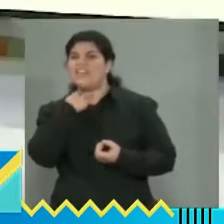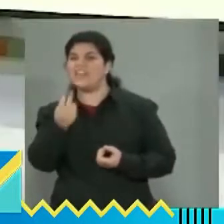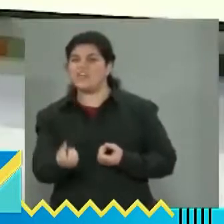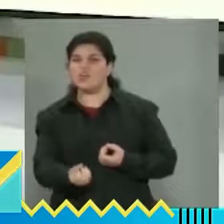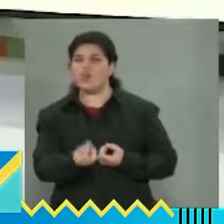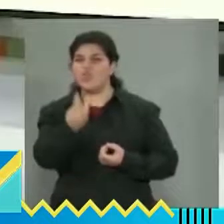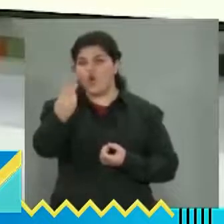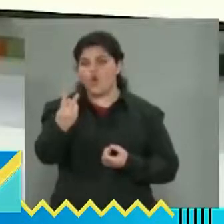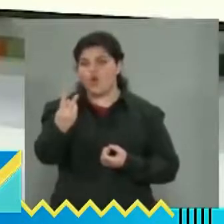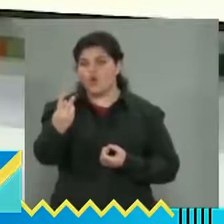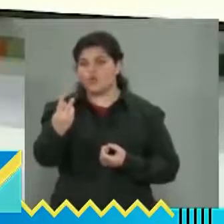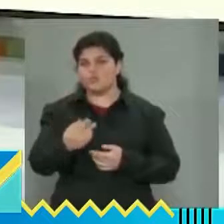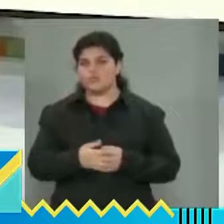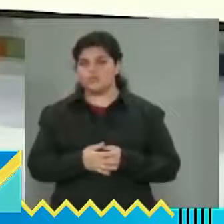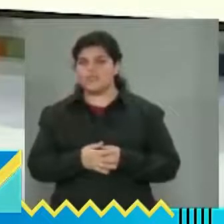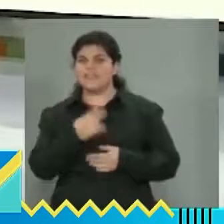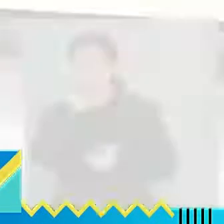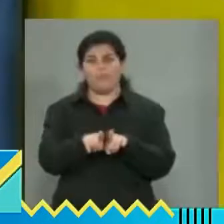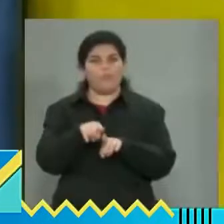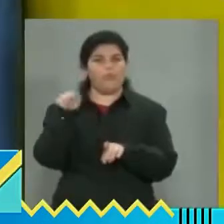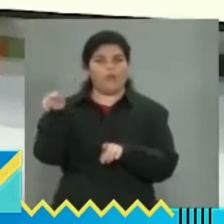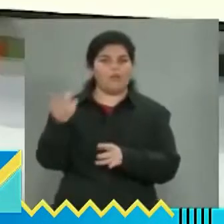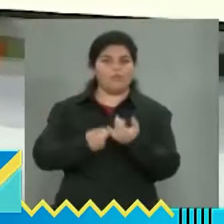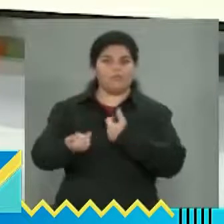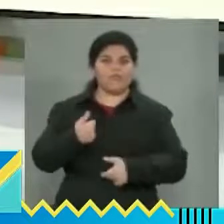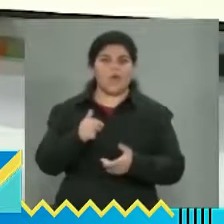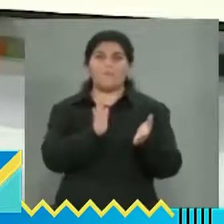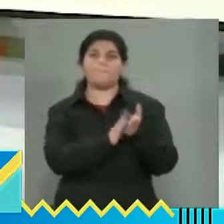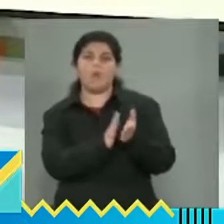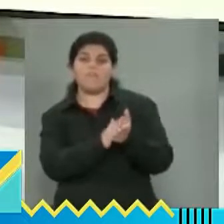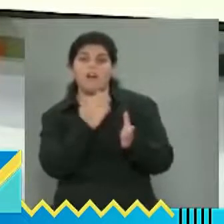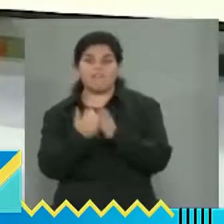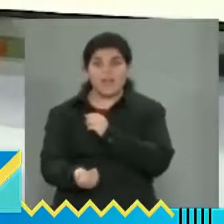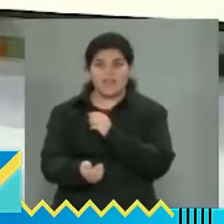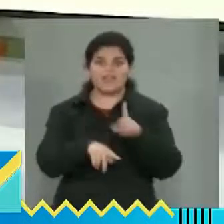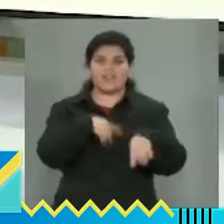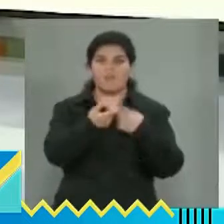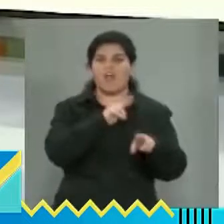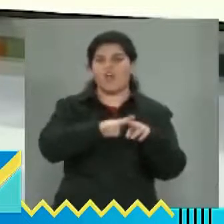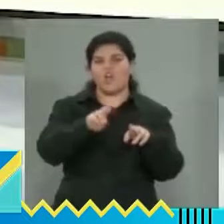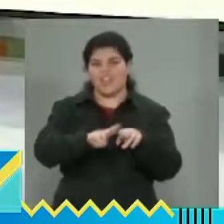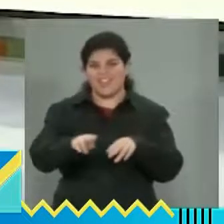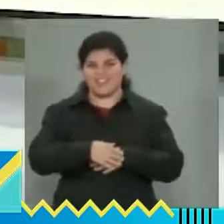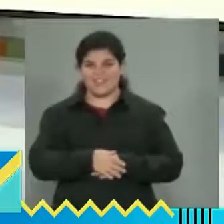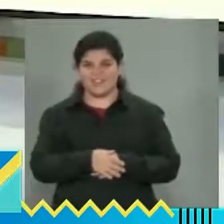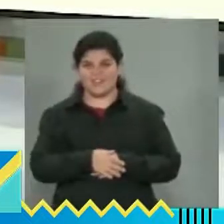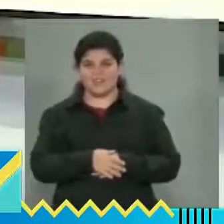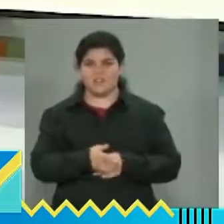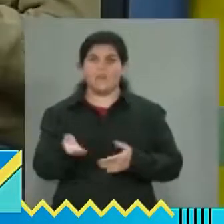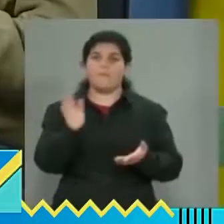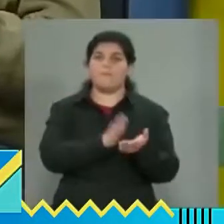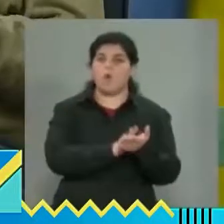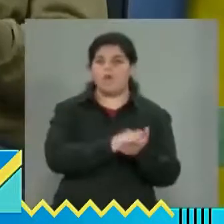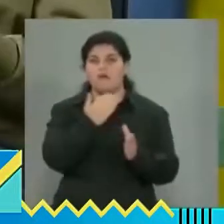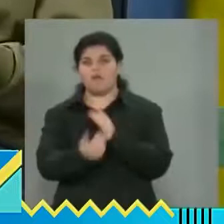criados con el mismo sistema. O sea, la experiencia, si no aceptamos que es ensayo-error, ensayo-error, y queremos